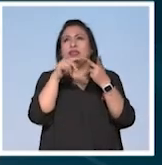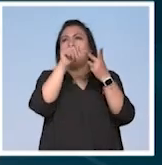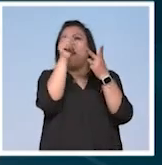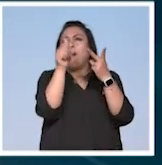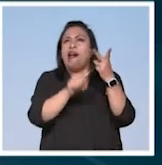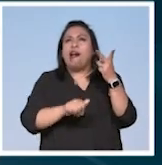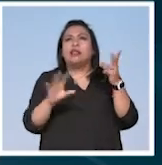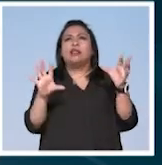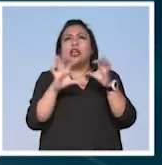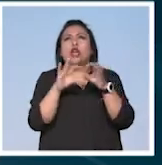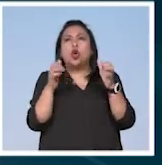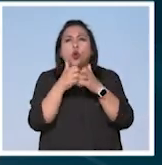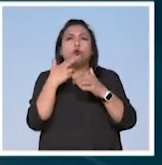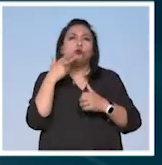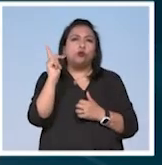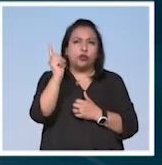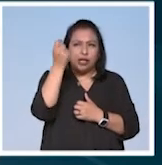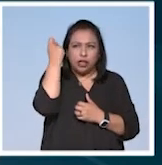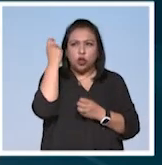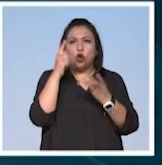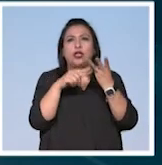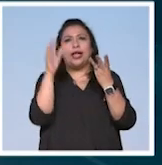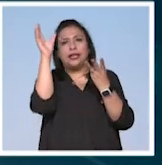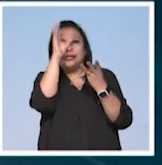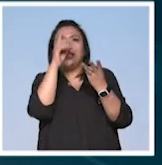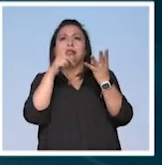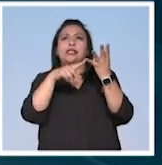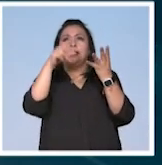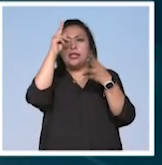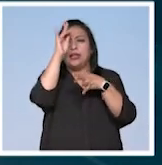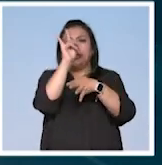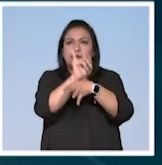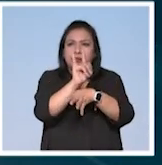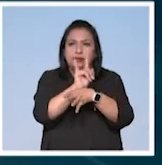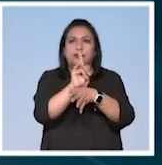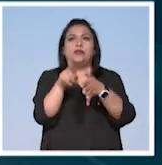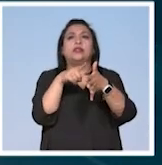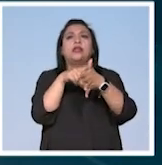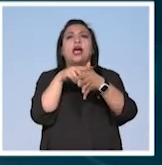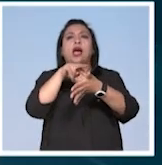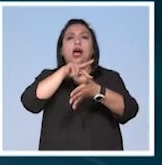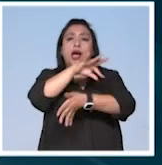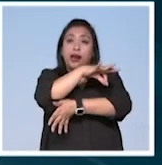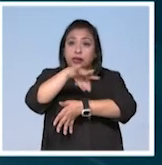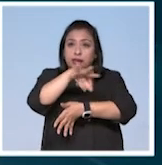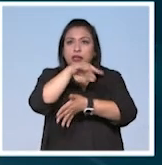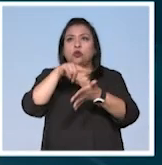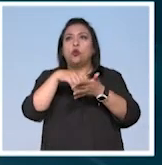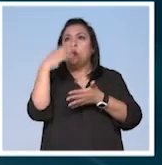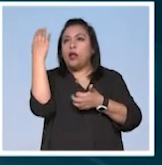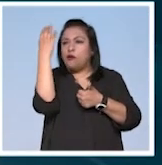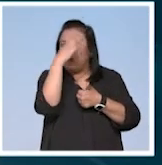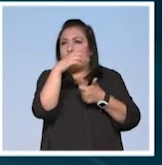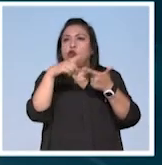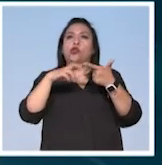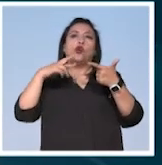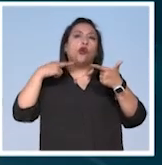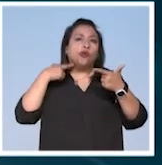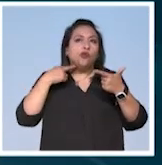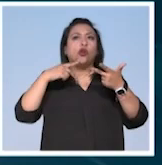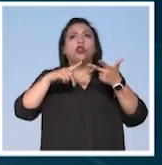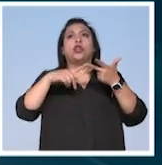arte relacionadas con la tecnología, ciencia, inteligencia artificial, arquitectura, fotografía,